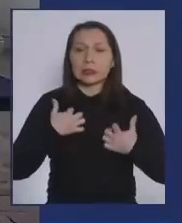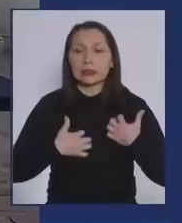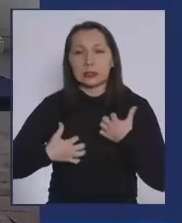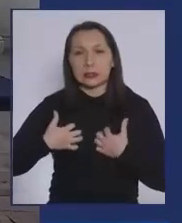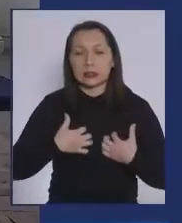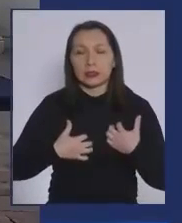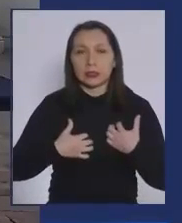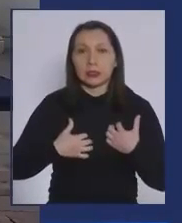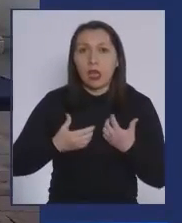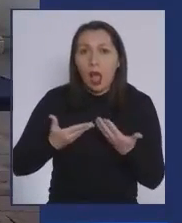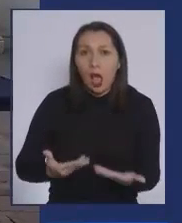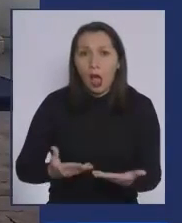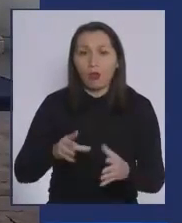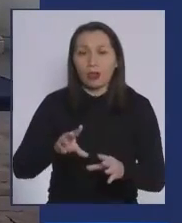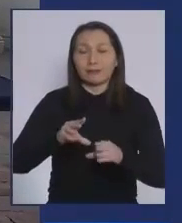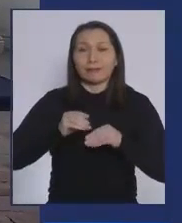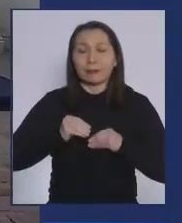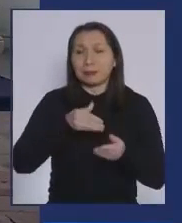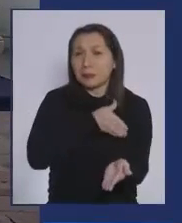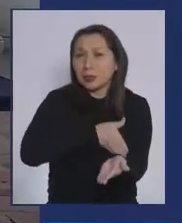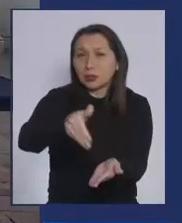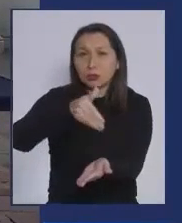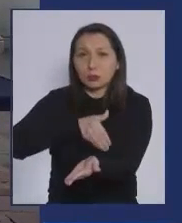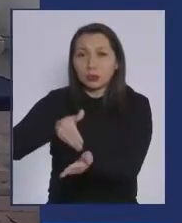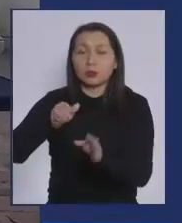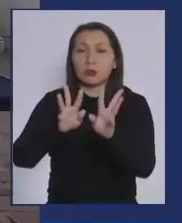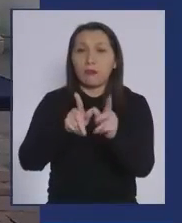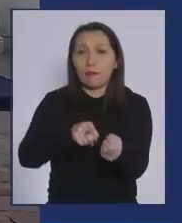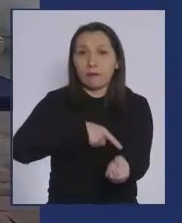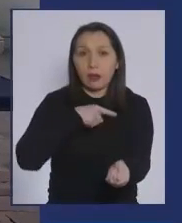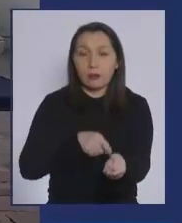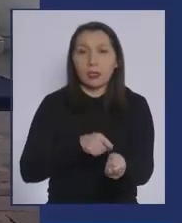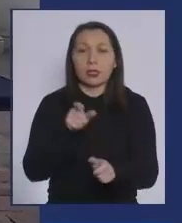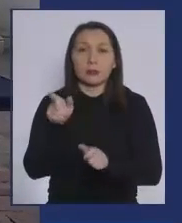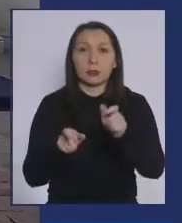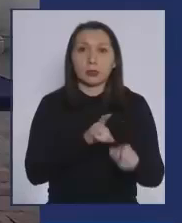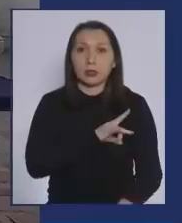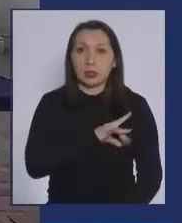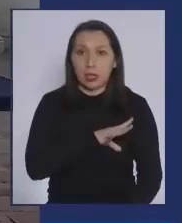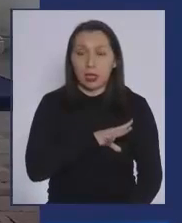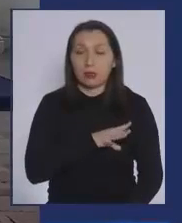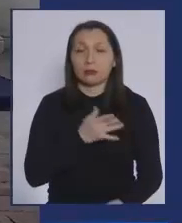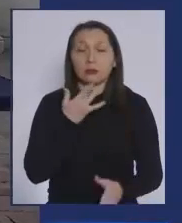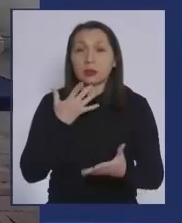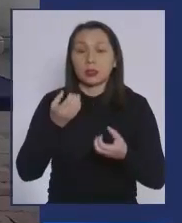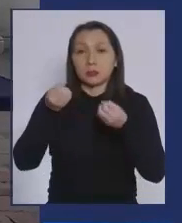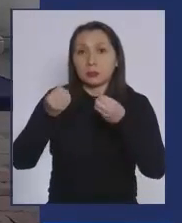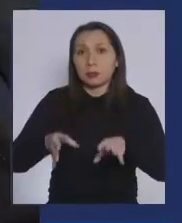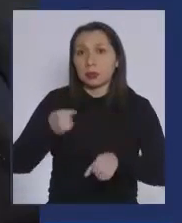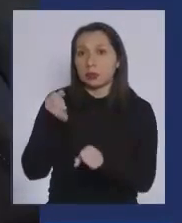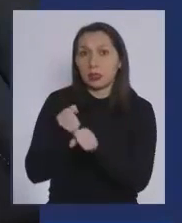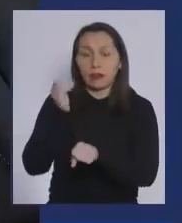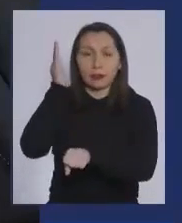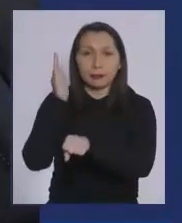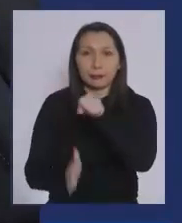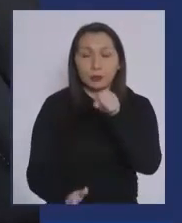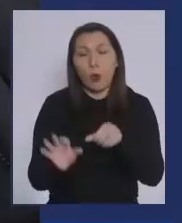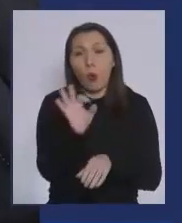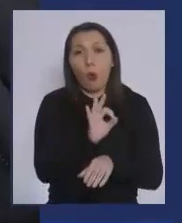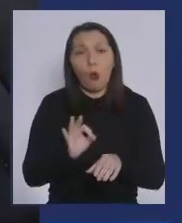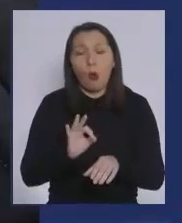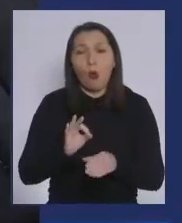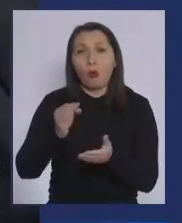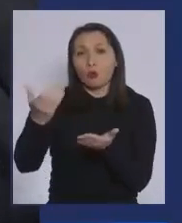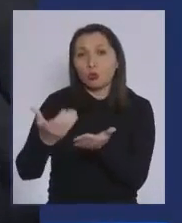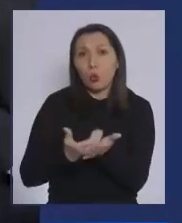y hoy viven millones y millones de familias chilenas porque han perdido sus empleos o porque han